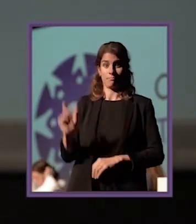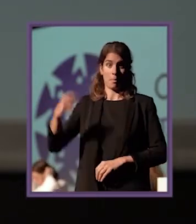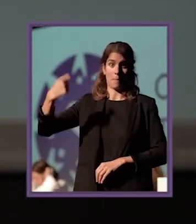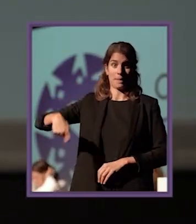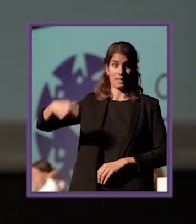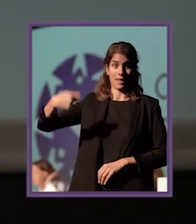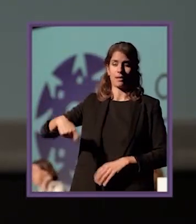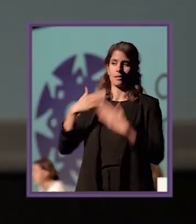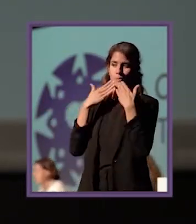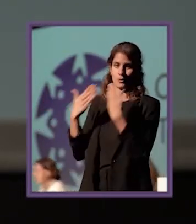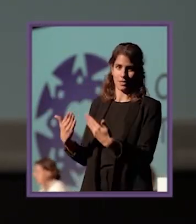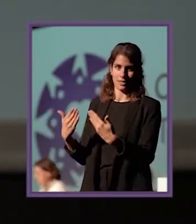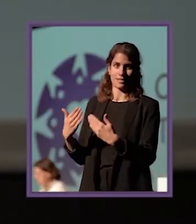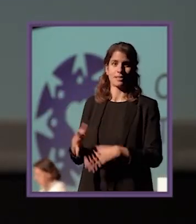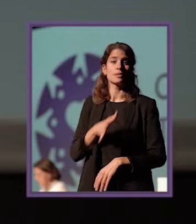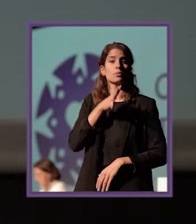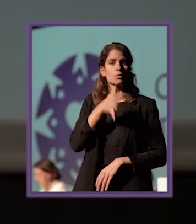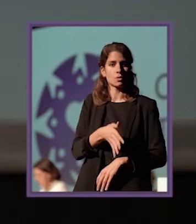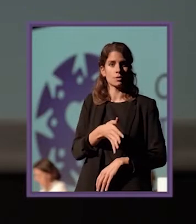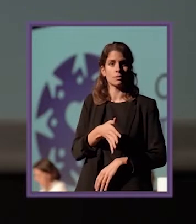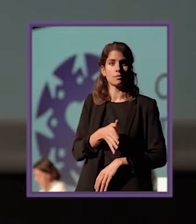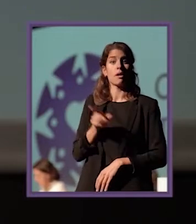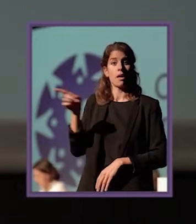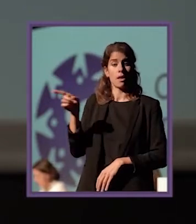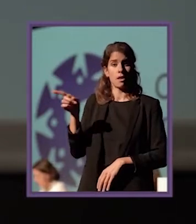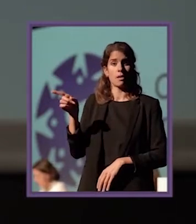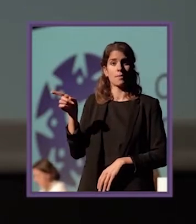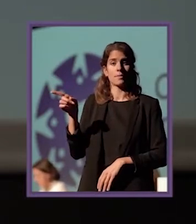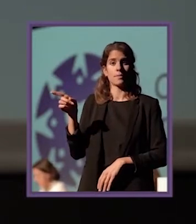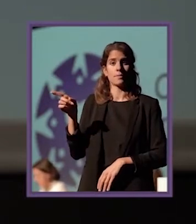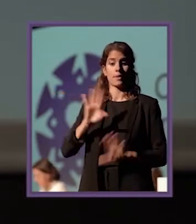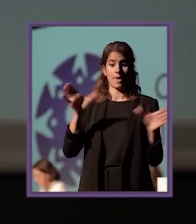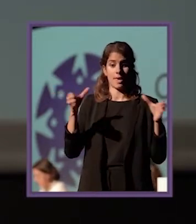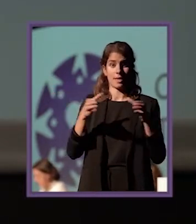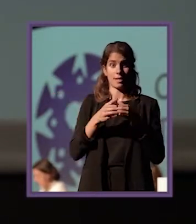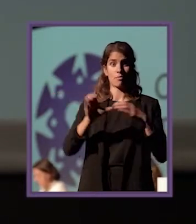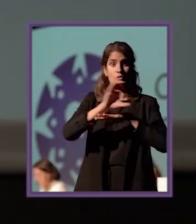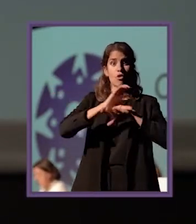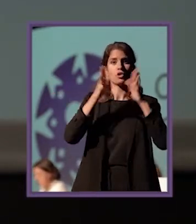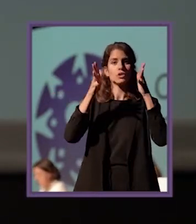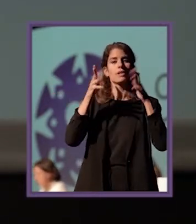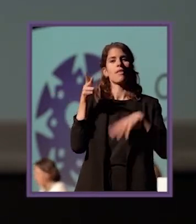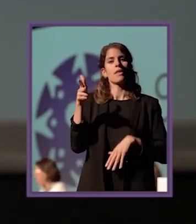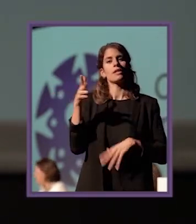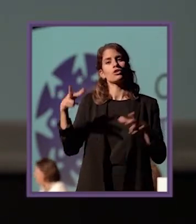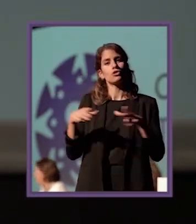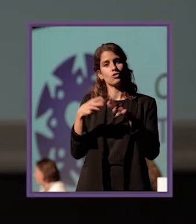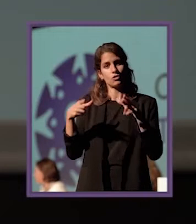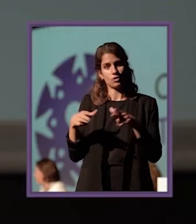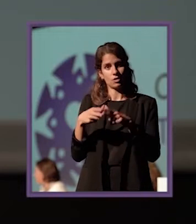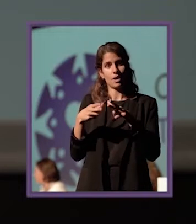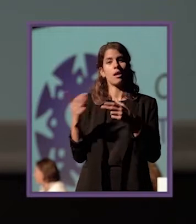presidente. Muchísimas gracias pues, por ser parte activa de este equipo de la Consejería de Derechos